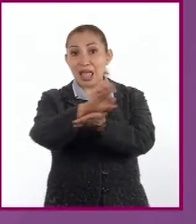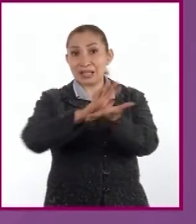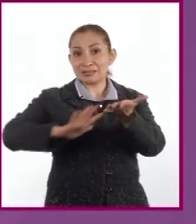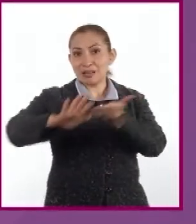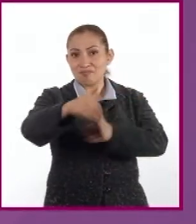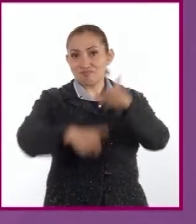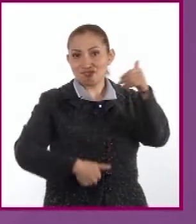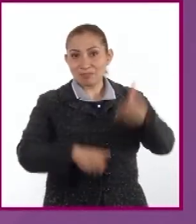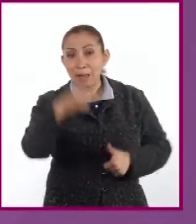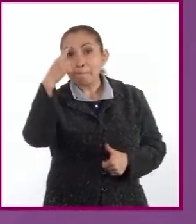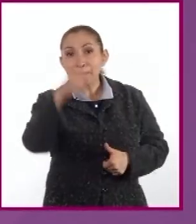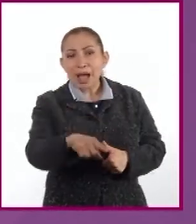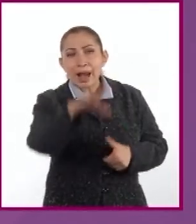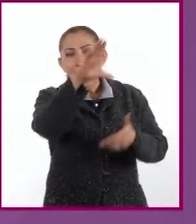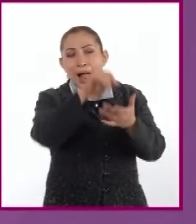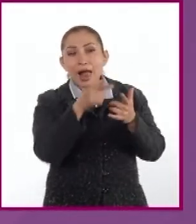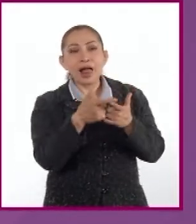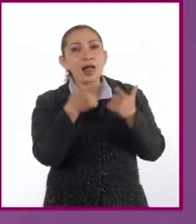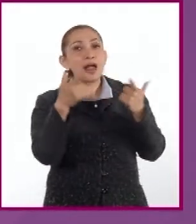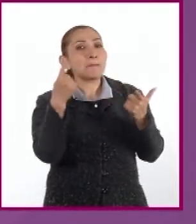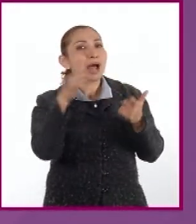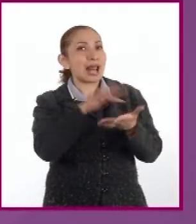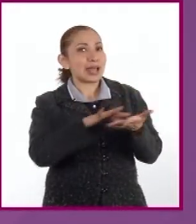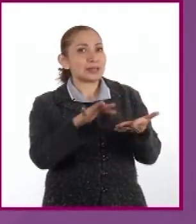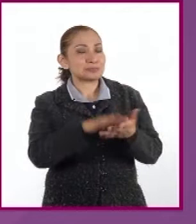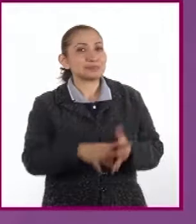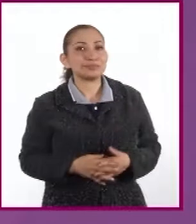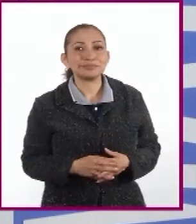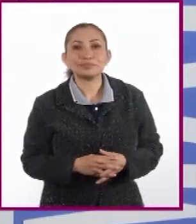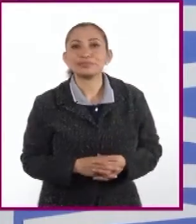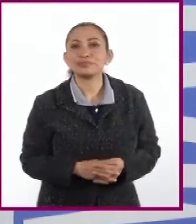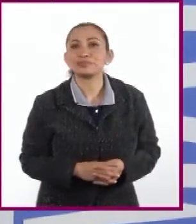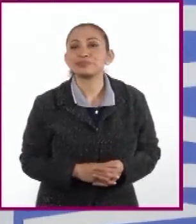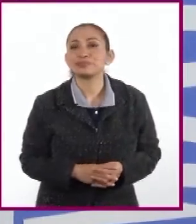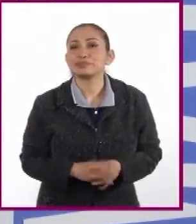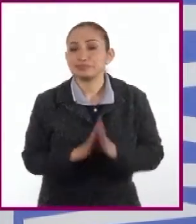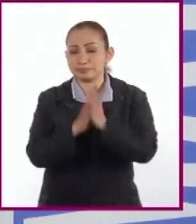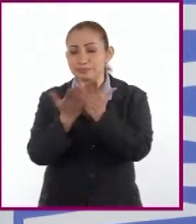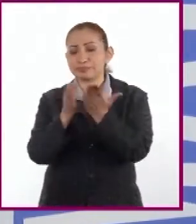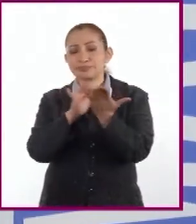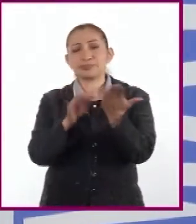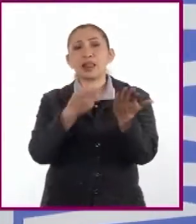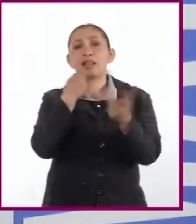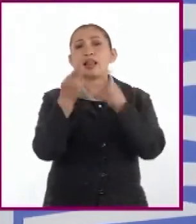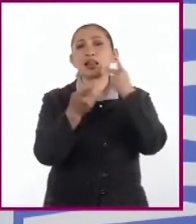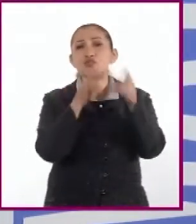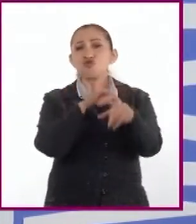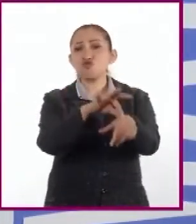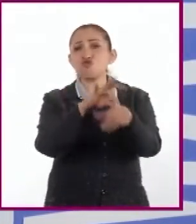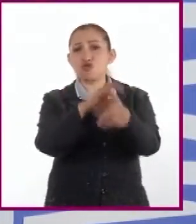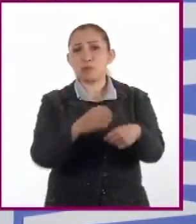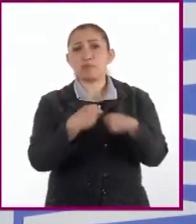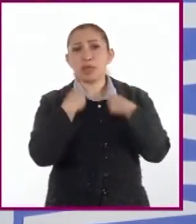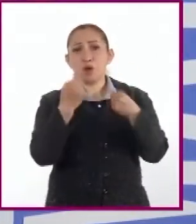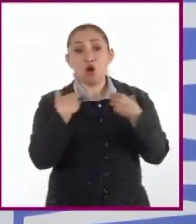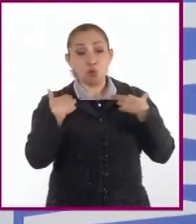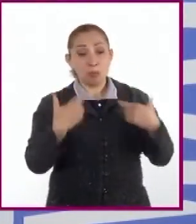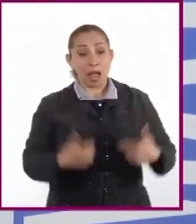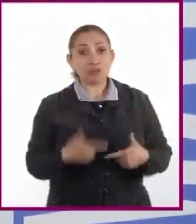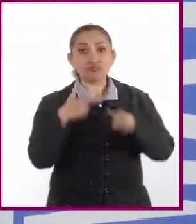el propósito de recopilar leyendas para leer. La literatura oral es algo vivo que crece con el ser